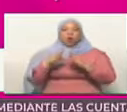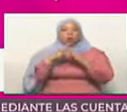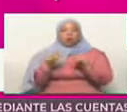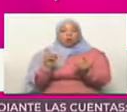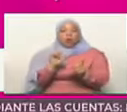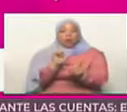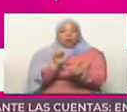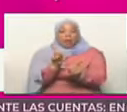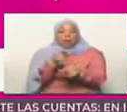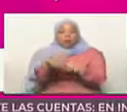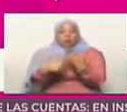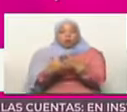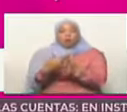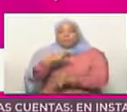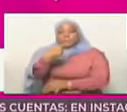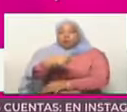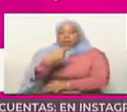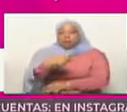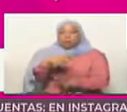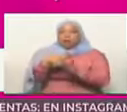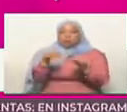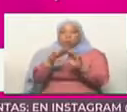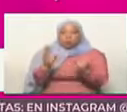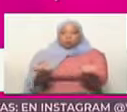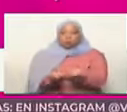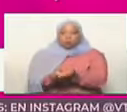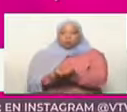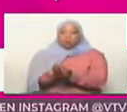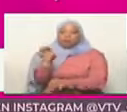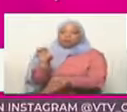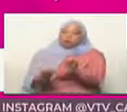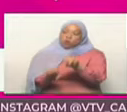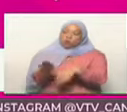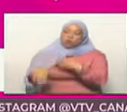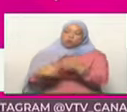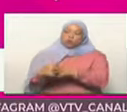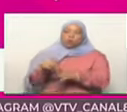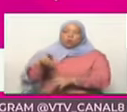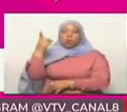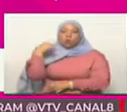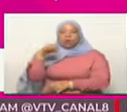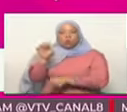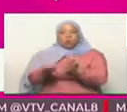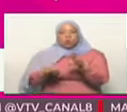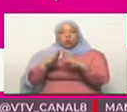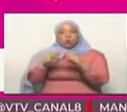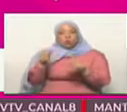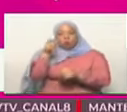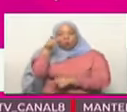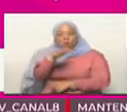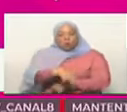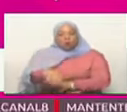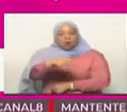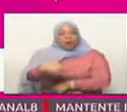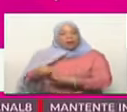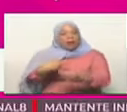mundial, país por país, región por región. Pasamos revista a toda la cooperación